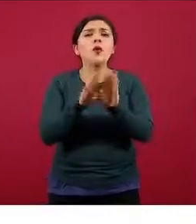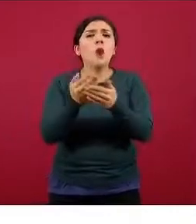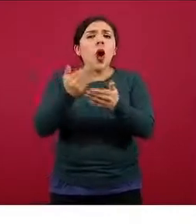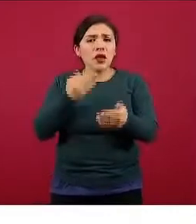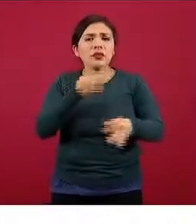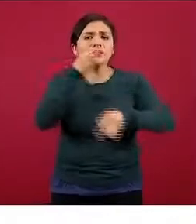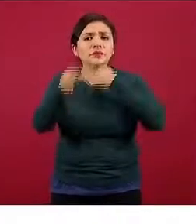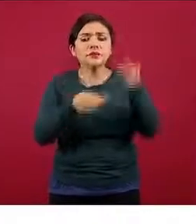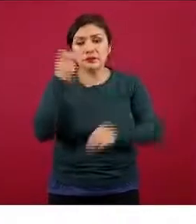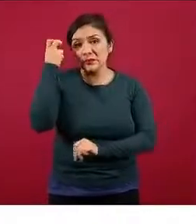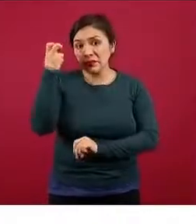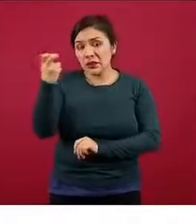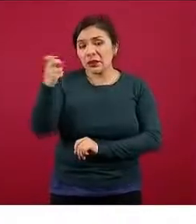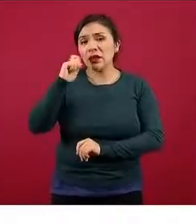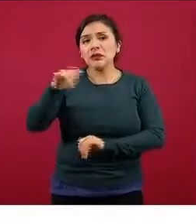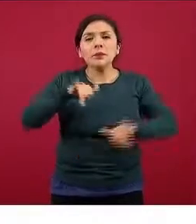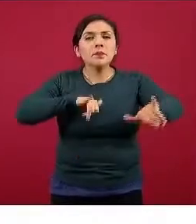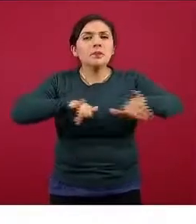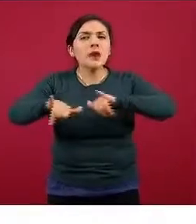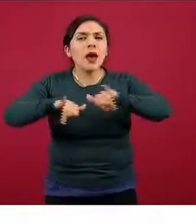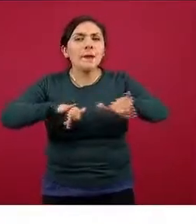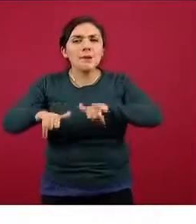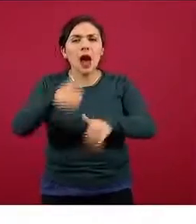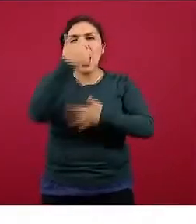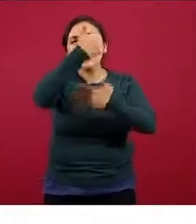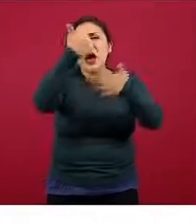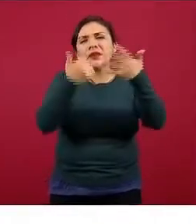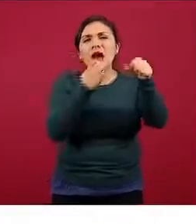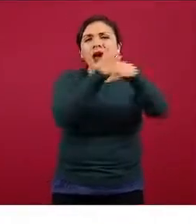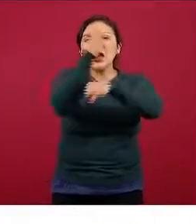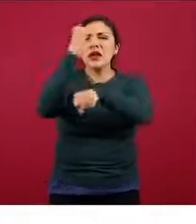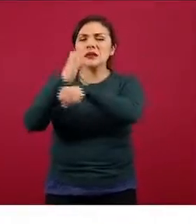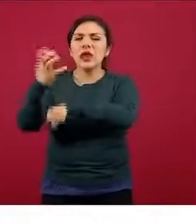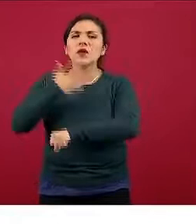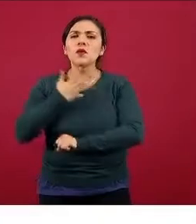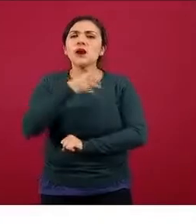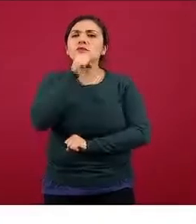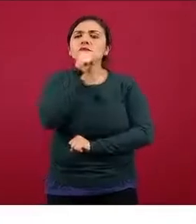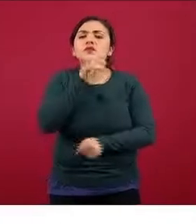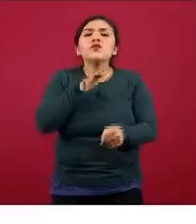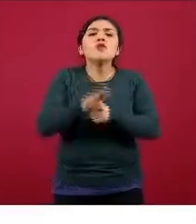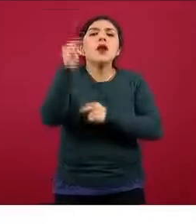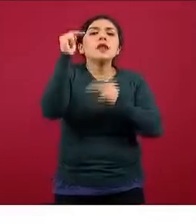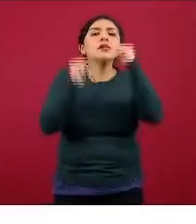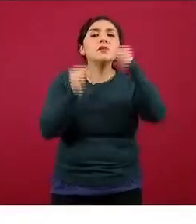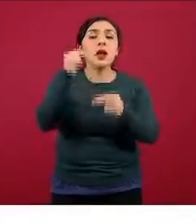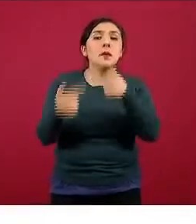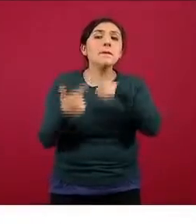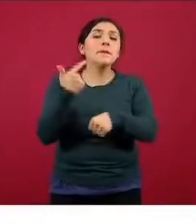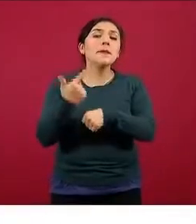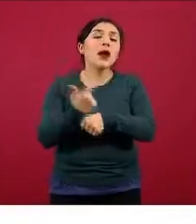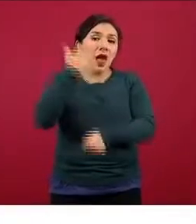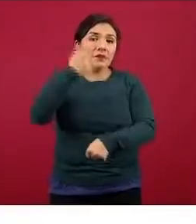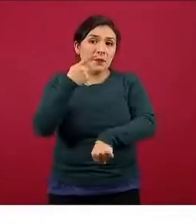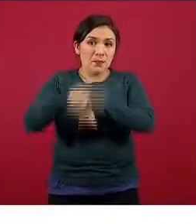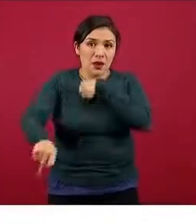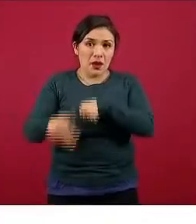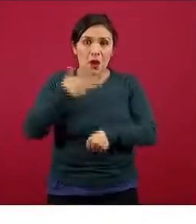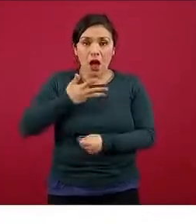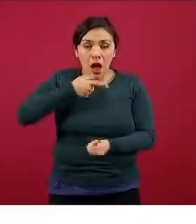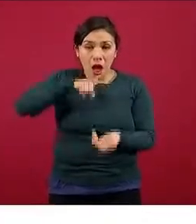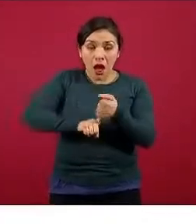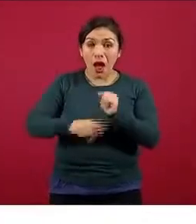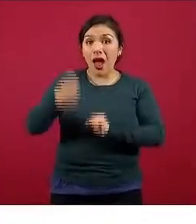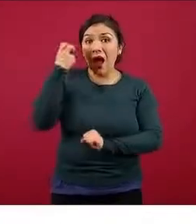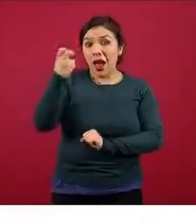momento, es un mapa que en cada una de las entidades viene la categoría de riesgo, que en